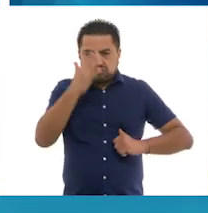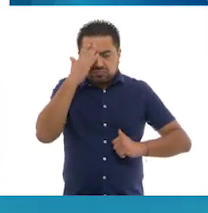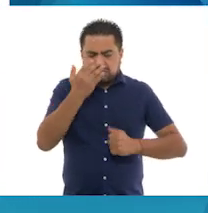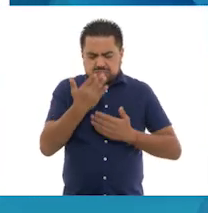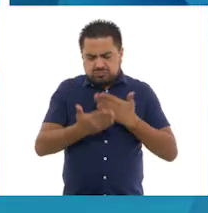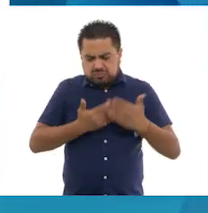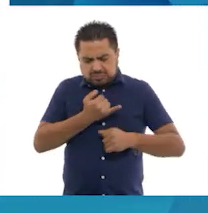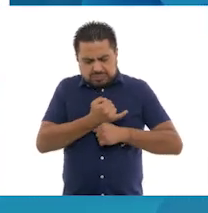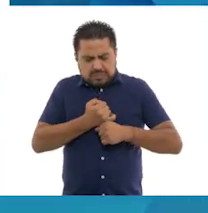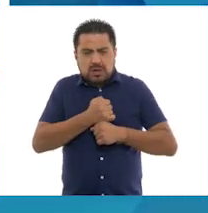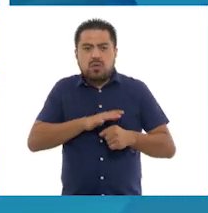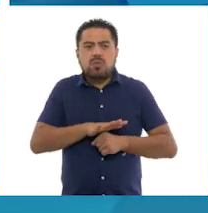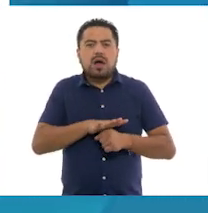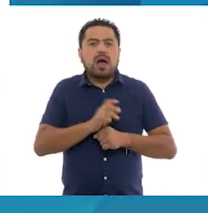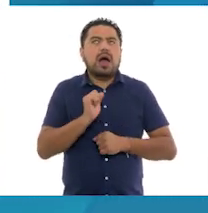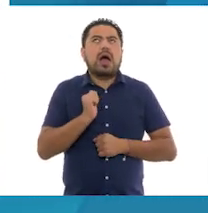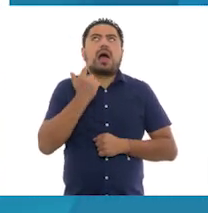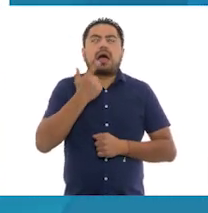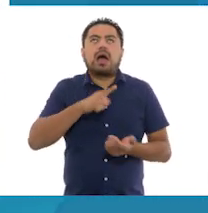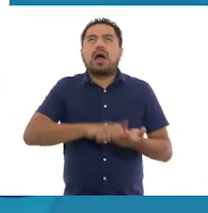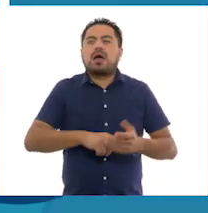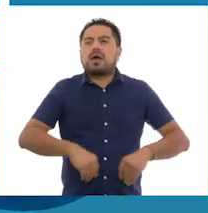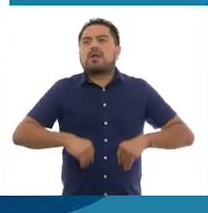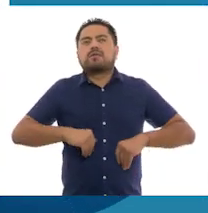estudiar aquello que alguna vez existió.